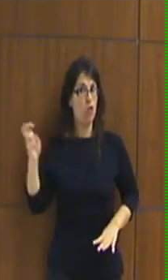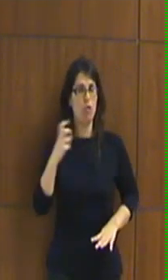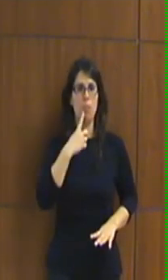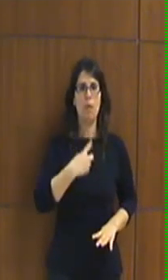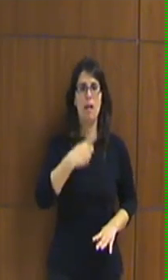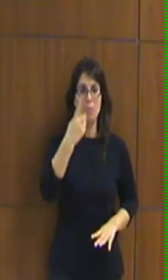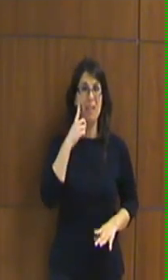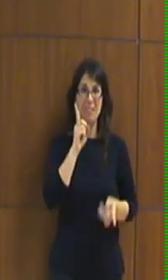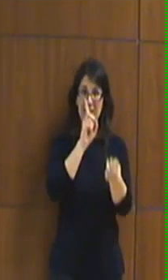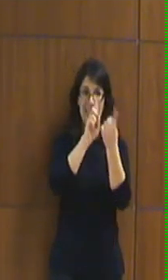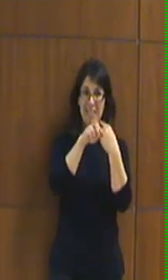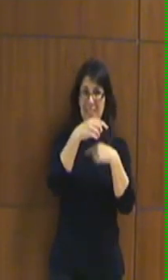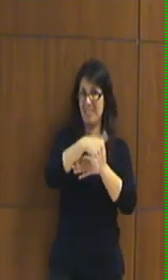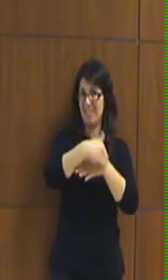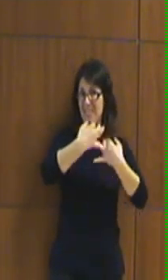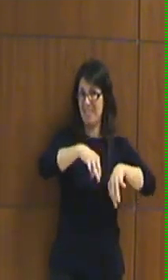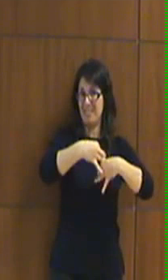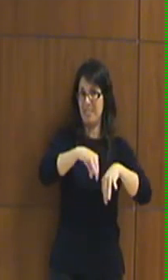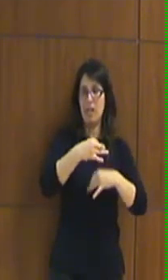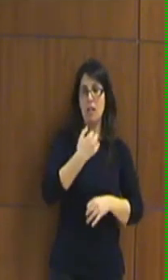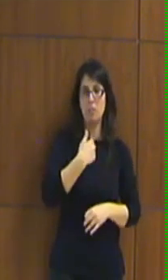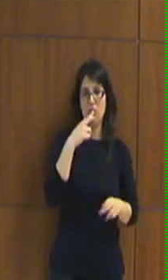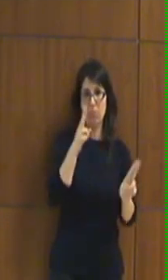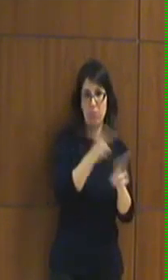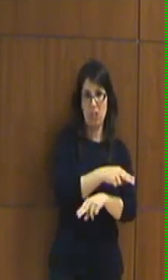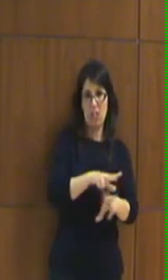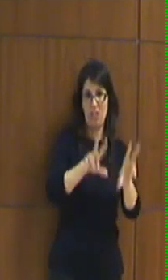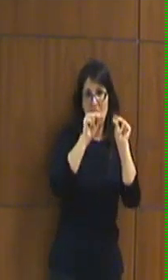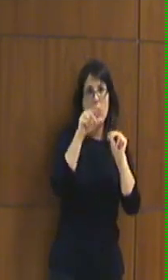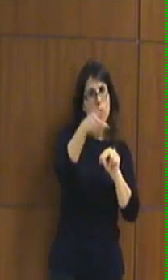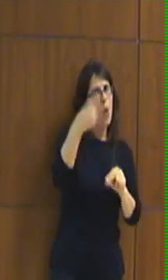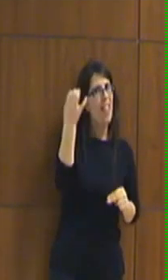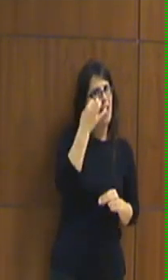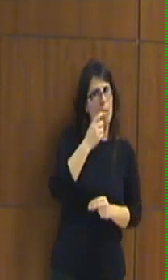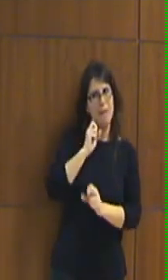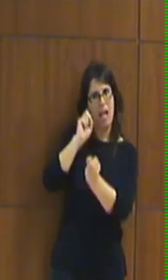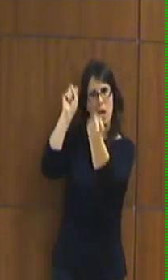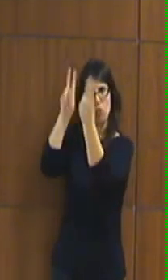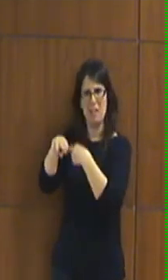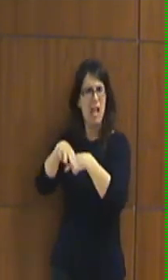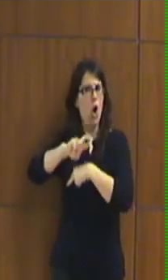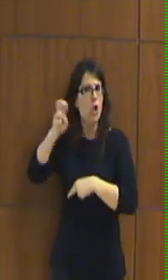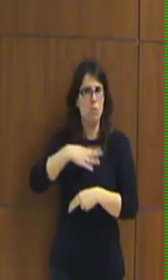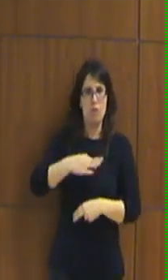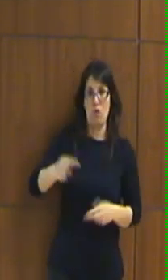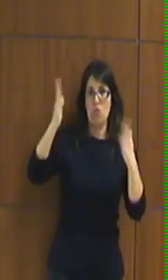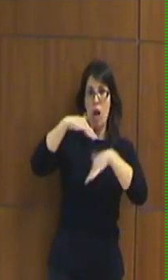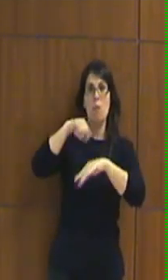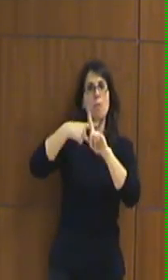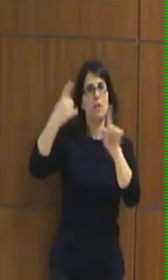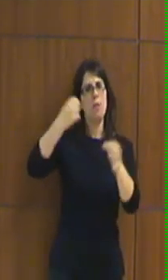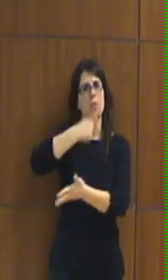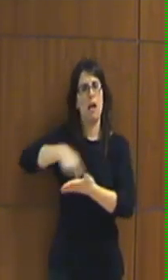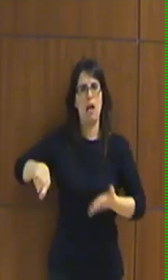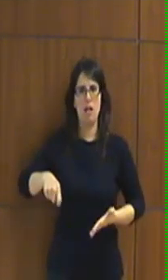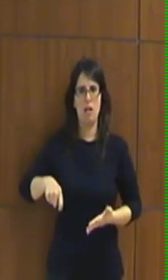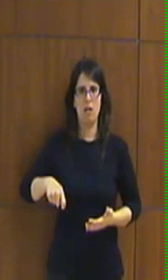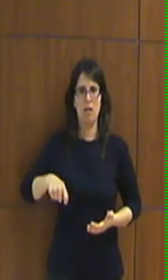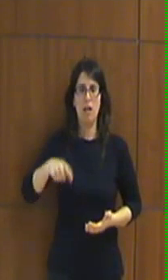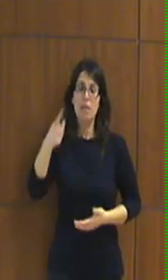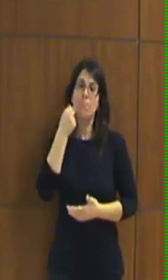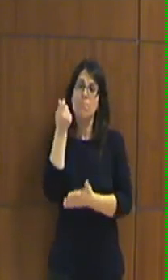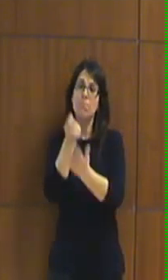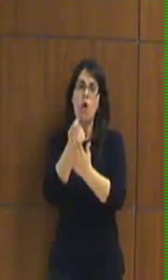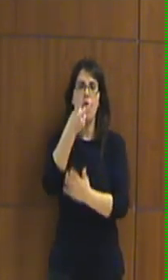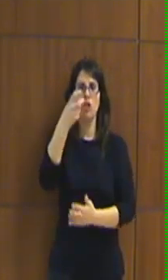estupenda, pero vas a tener que pagar 200 euros cada vez que pases por ella. Y dices, oye, pero es que esto es una barrera, que además ahora ya no puedo salir de mi casa, porque no tengo los 200 euros y